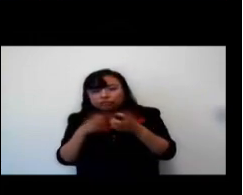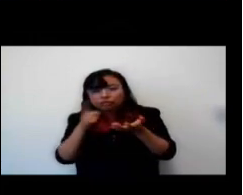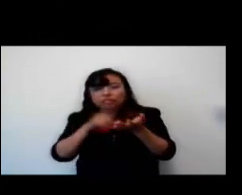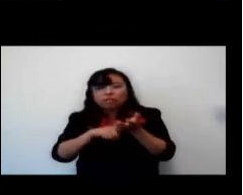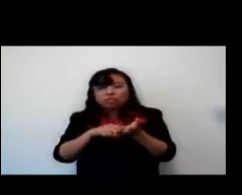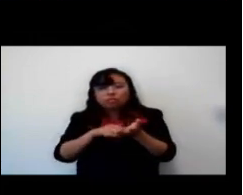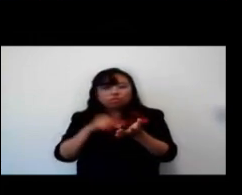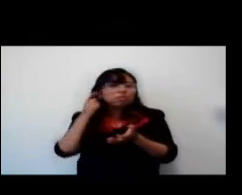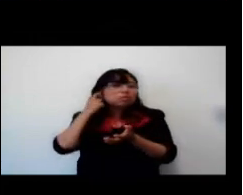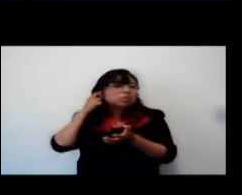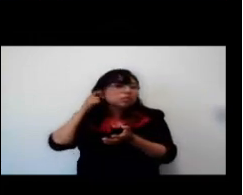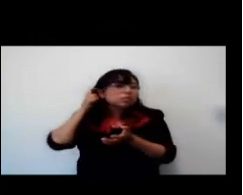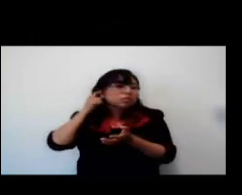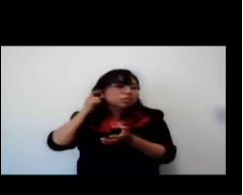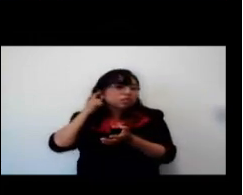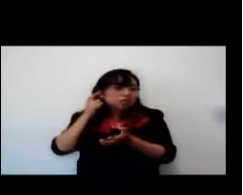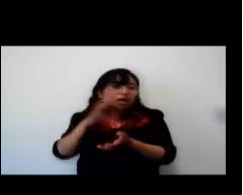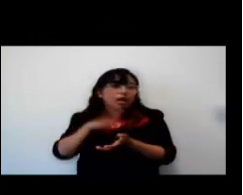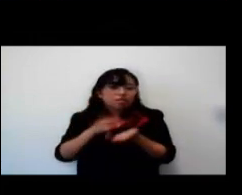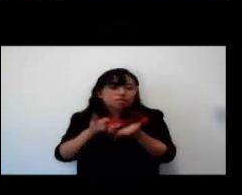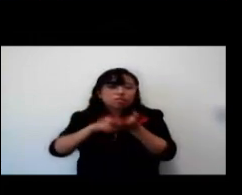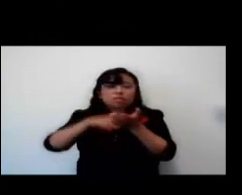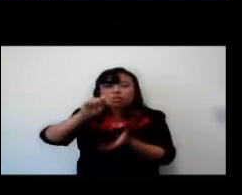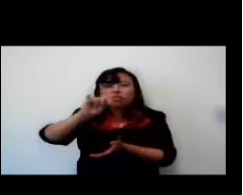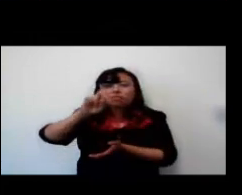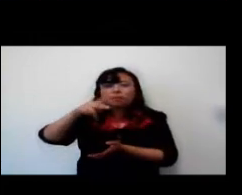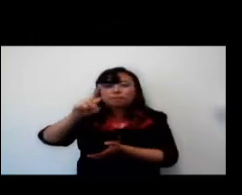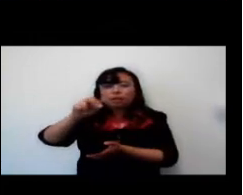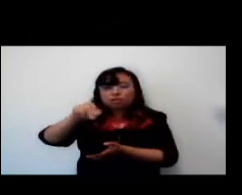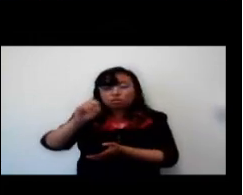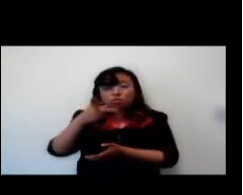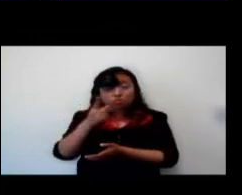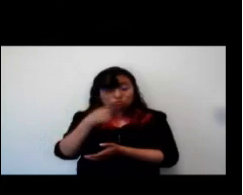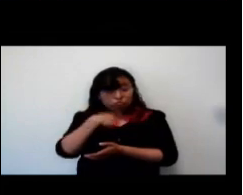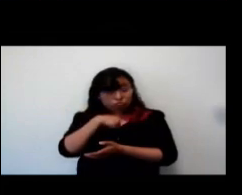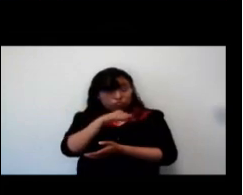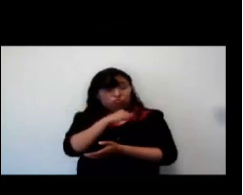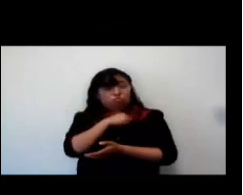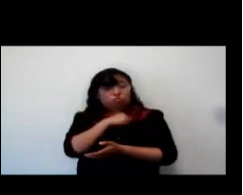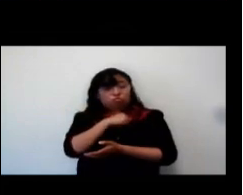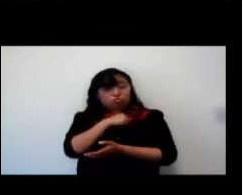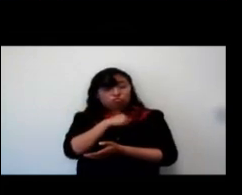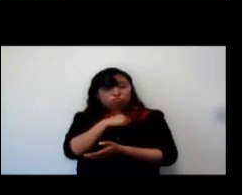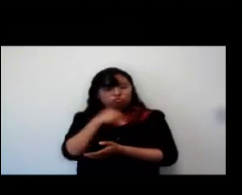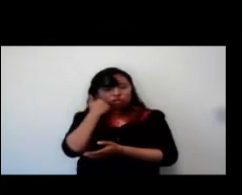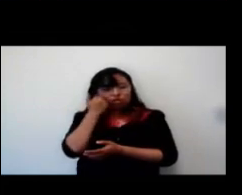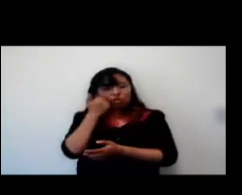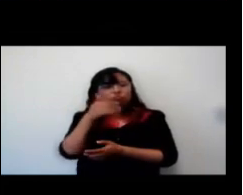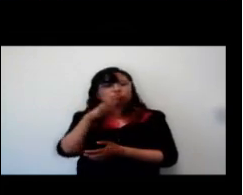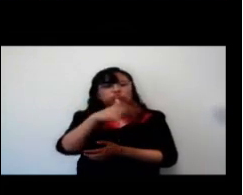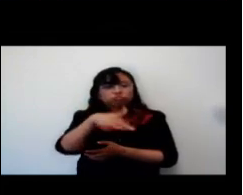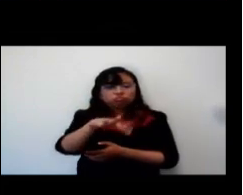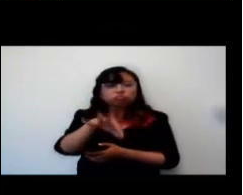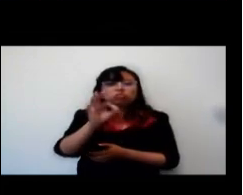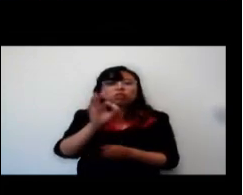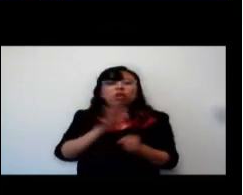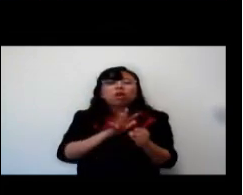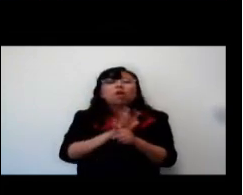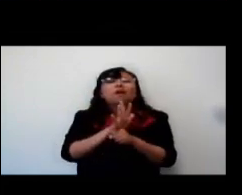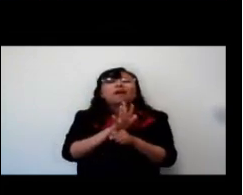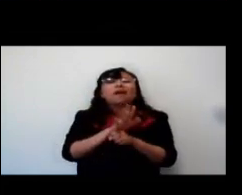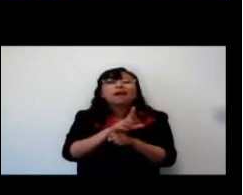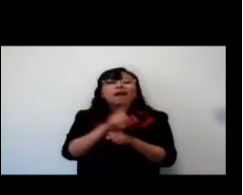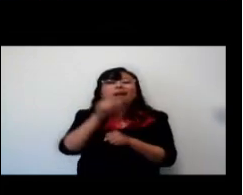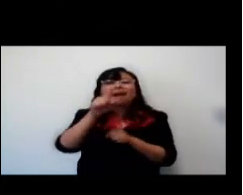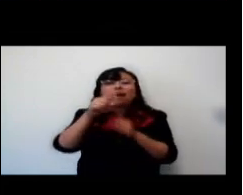cuerda del tímpano. Aquí nosotros fresamos hasta encontrar una apertura, que es la ventana redonda,